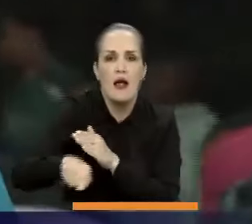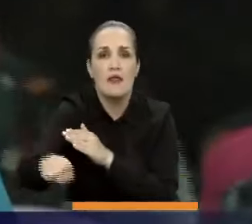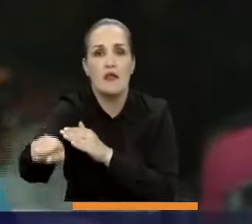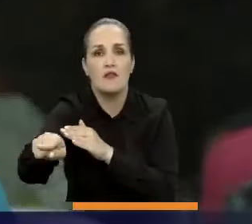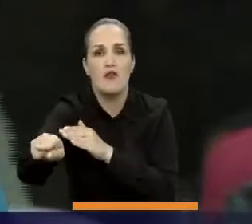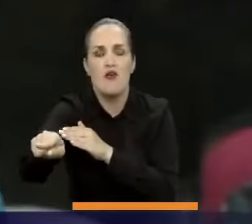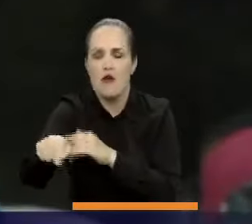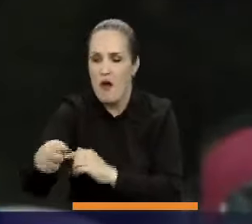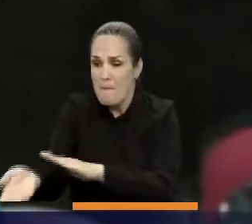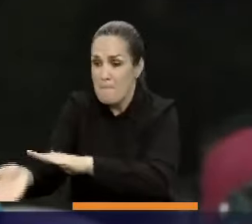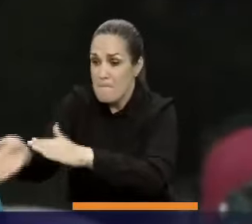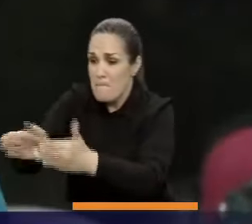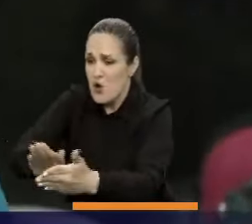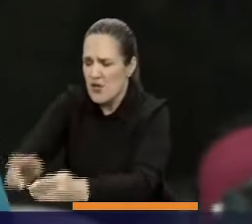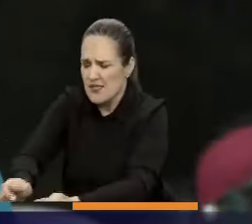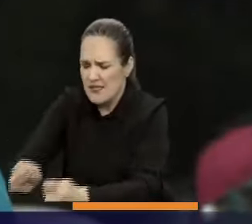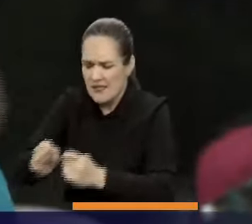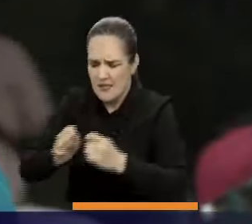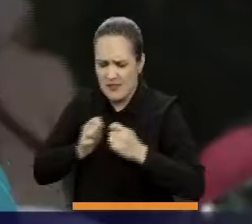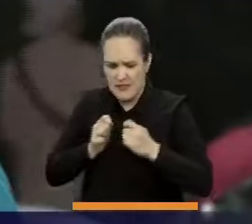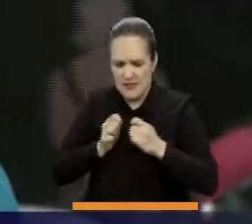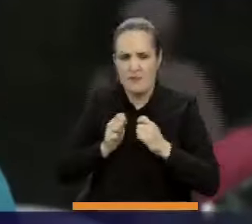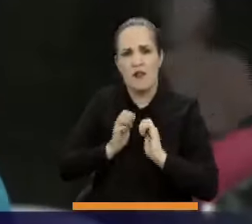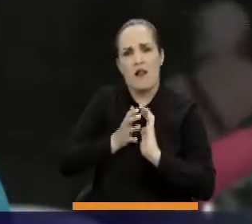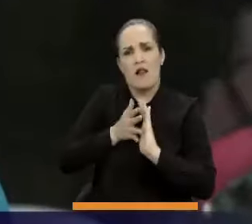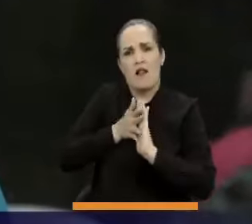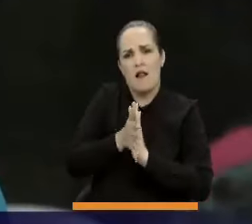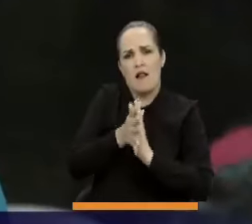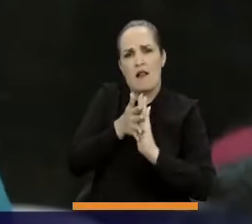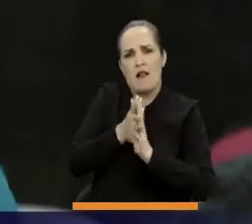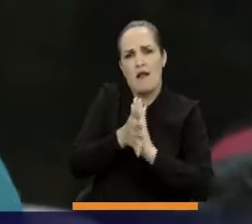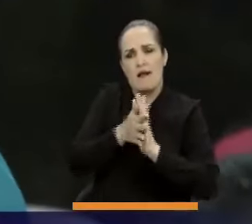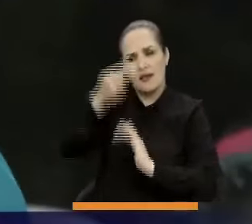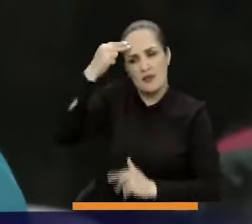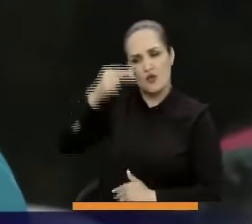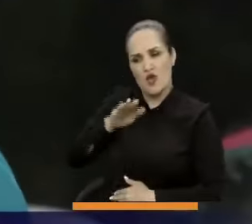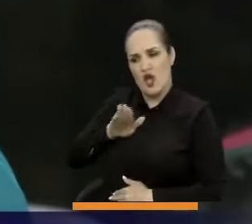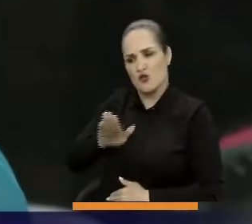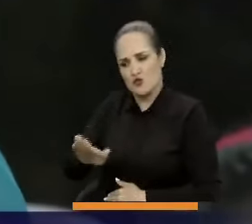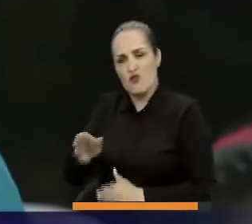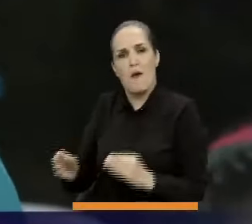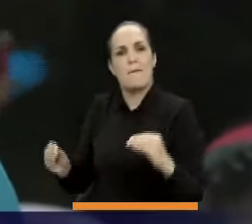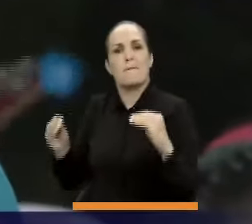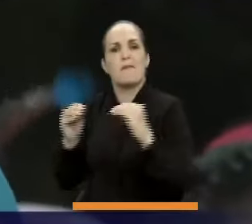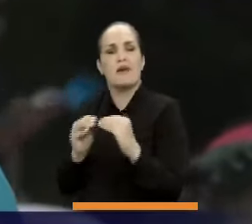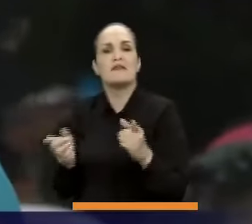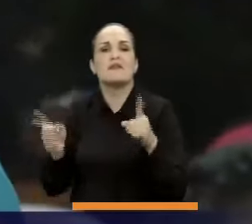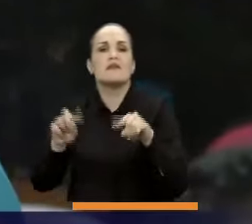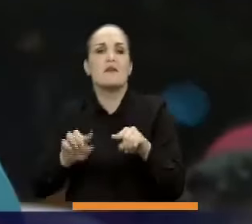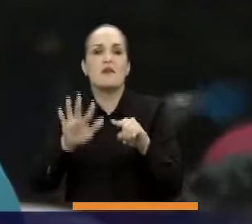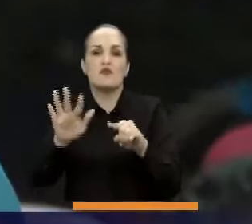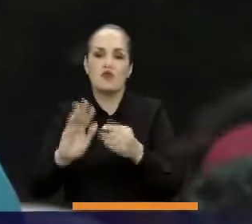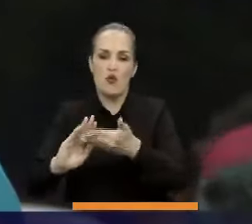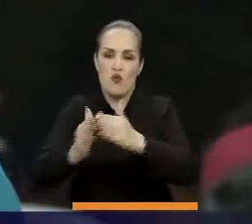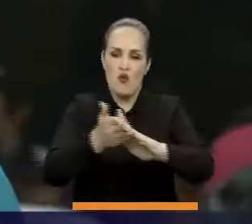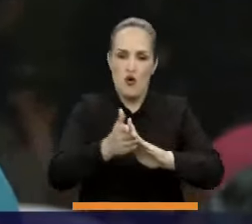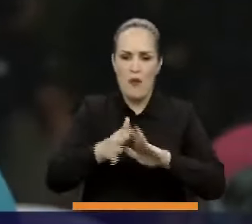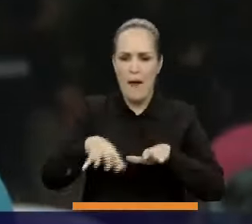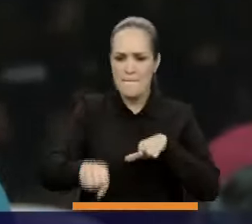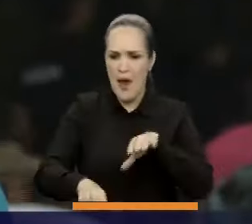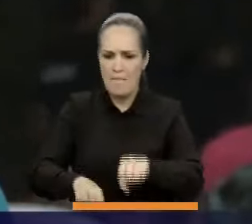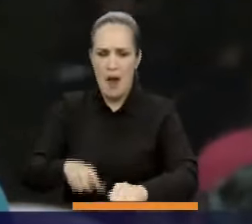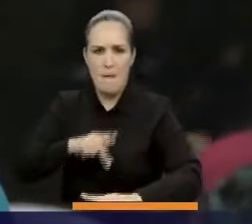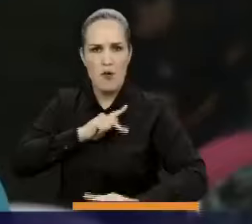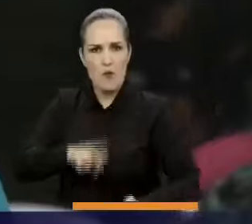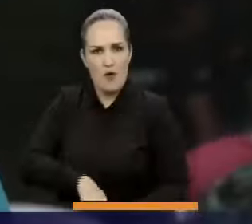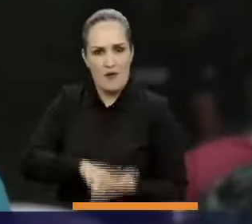Candombe a Benjamín, y allí pues narra la historia de Benjamín y también los resguardos recuperados y todo el proceso educativo que